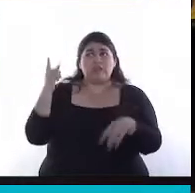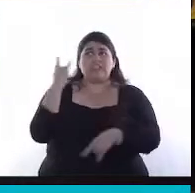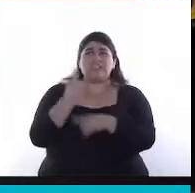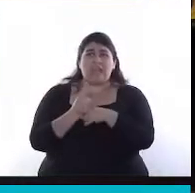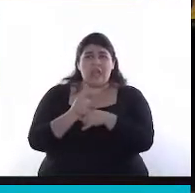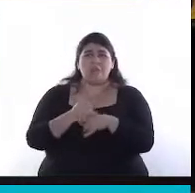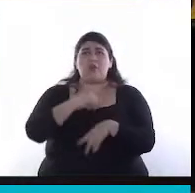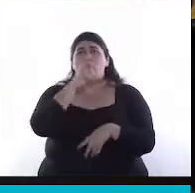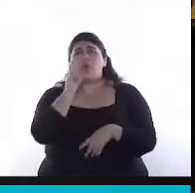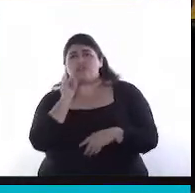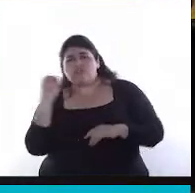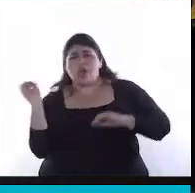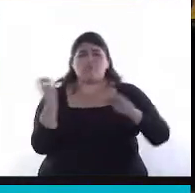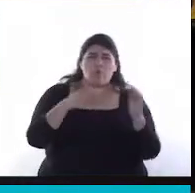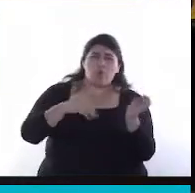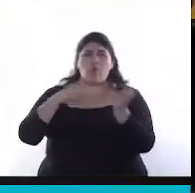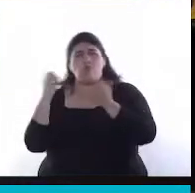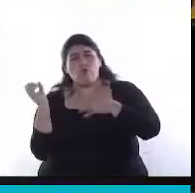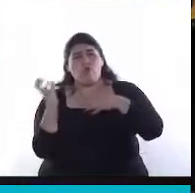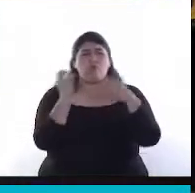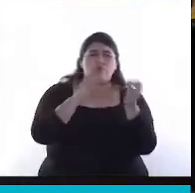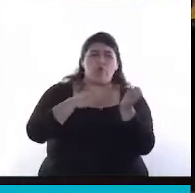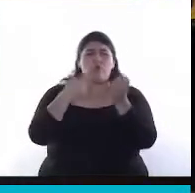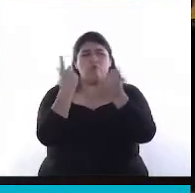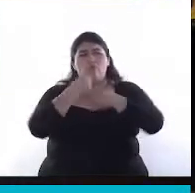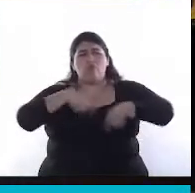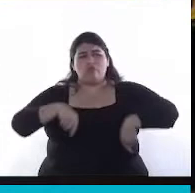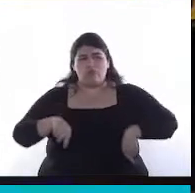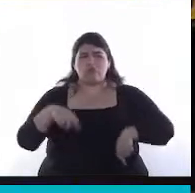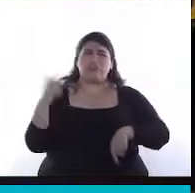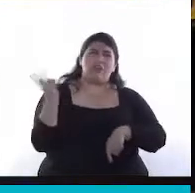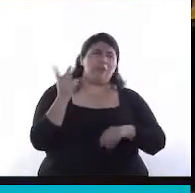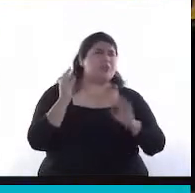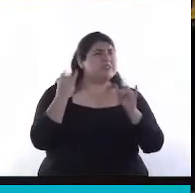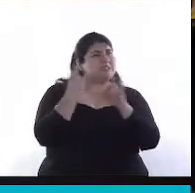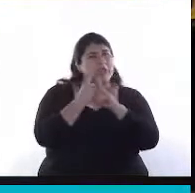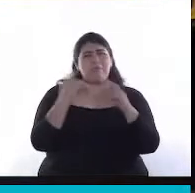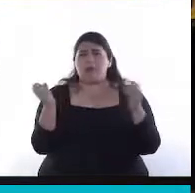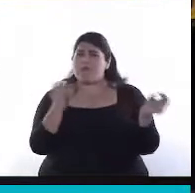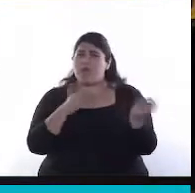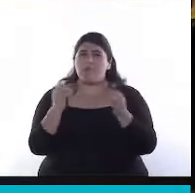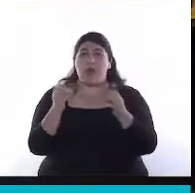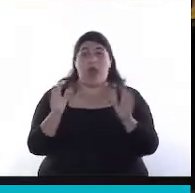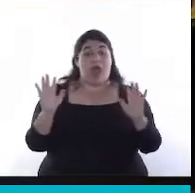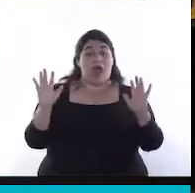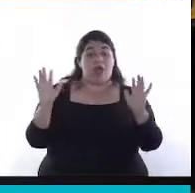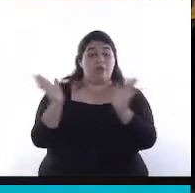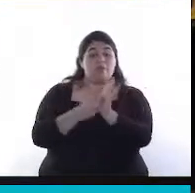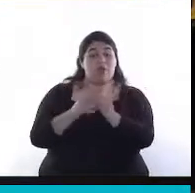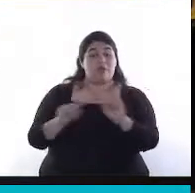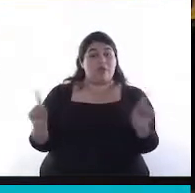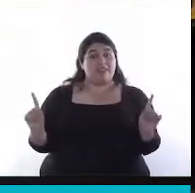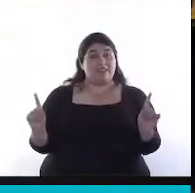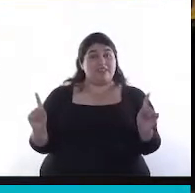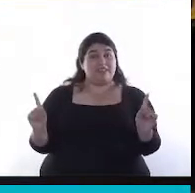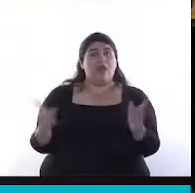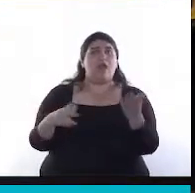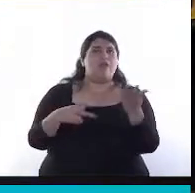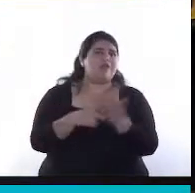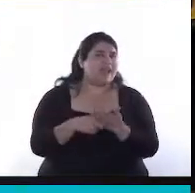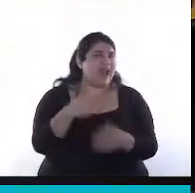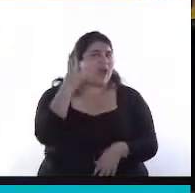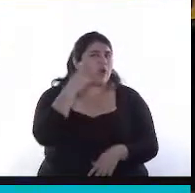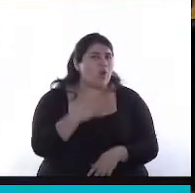whatsapp con d'alessio y se mandaban whatsapp ambos y eso no es prueba el fiscal que estuvo nueve veces